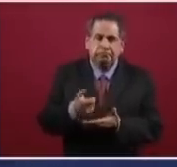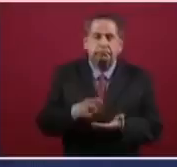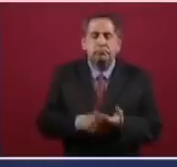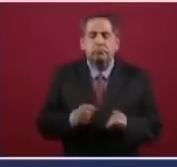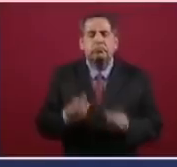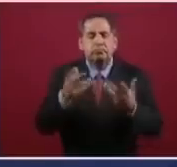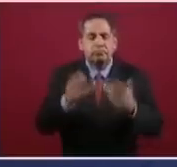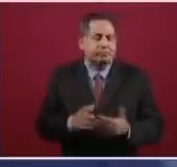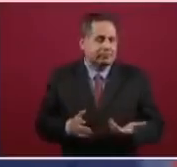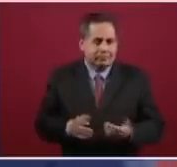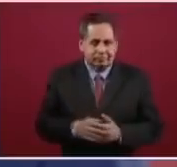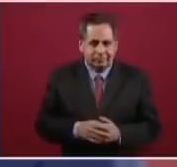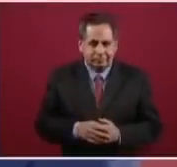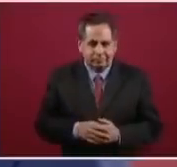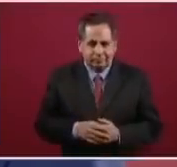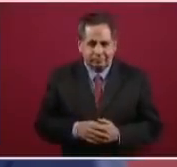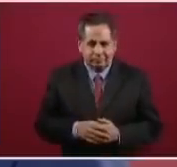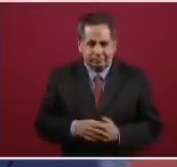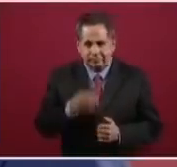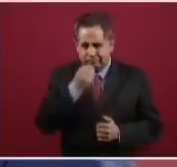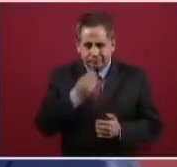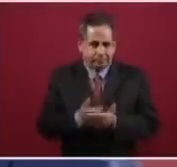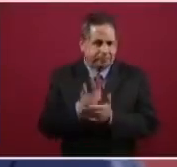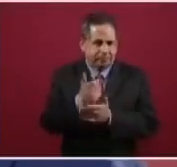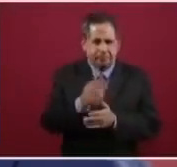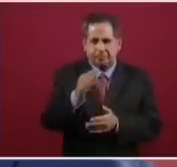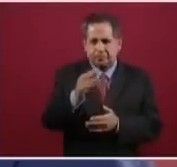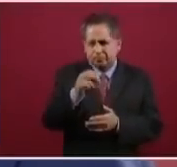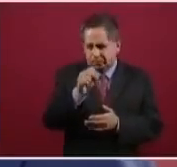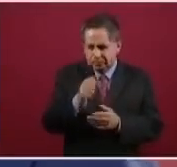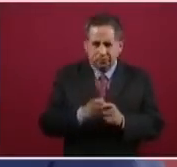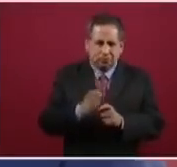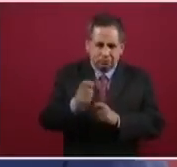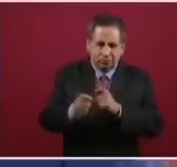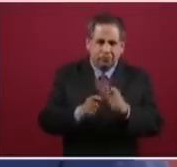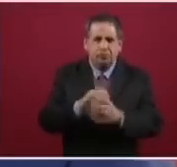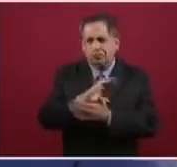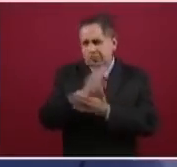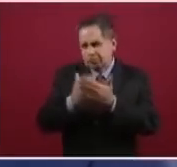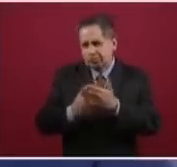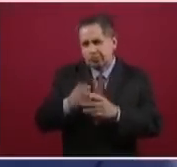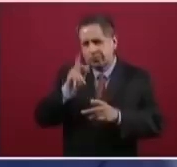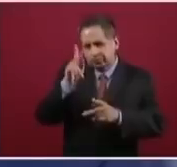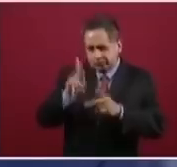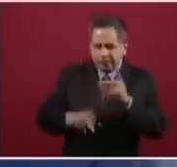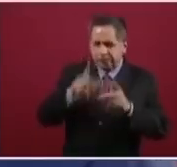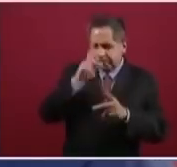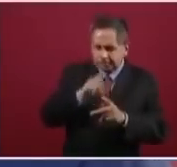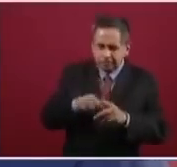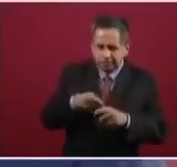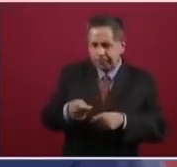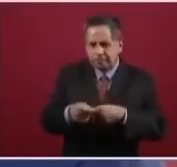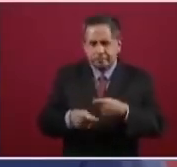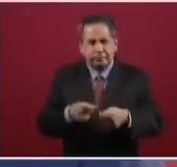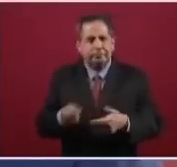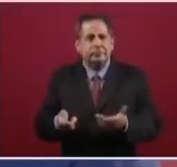aun pagando los bonos los contratos que se tenían